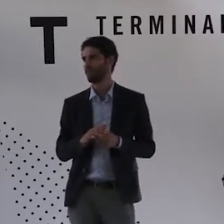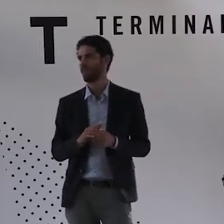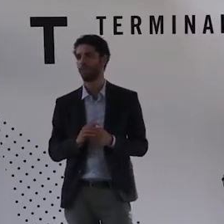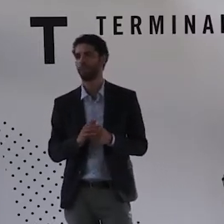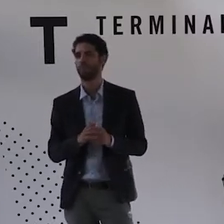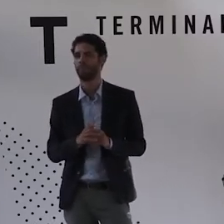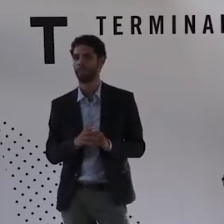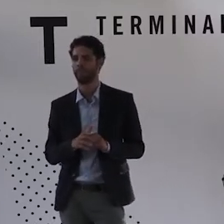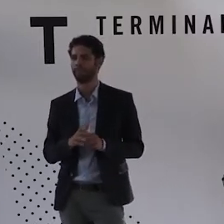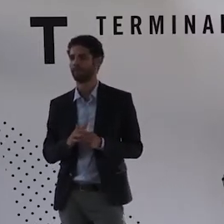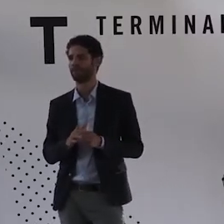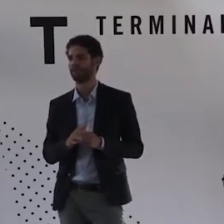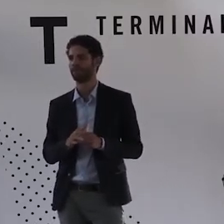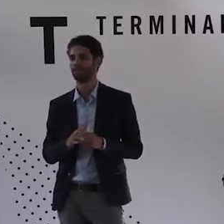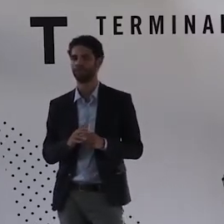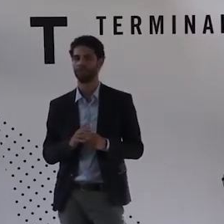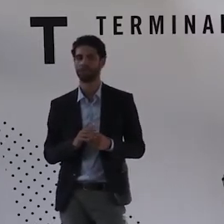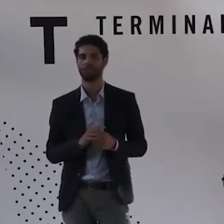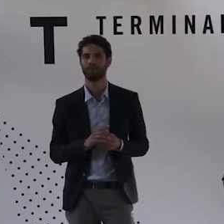pregunta más?